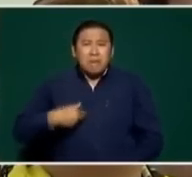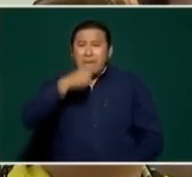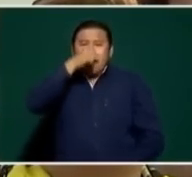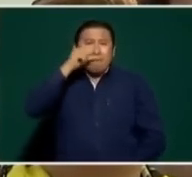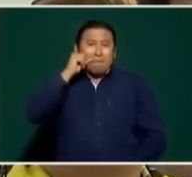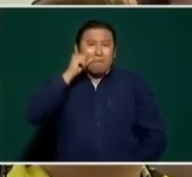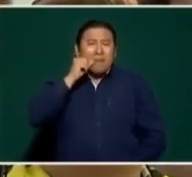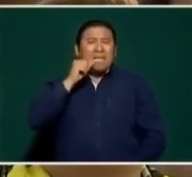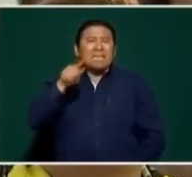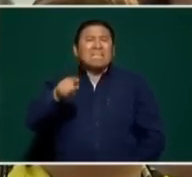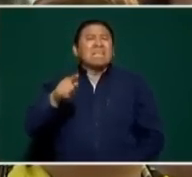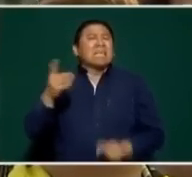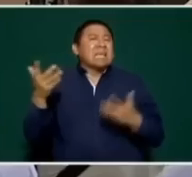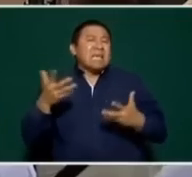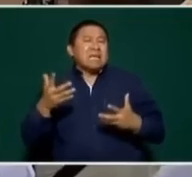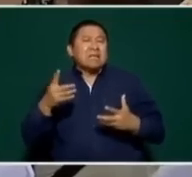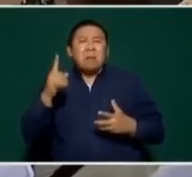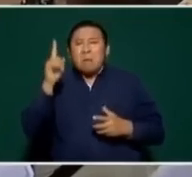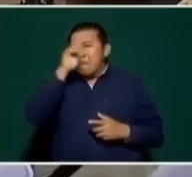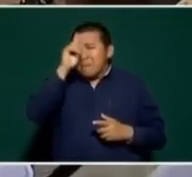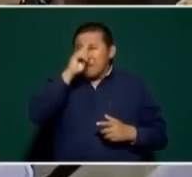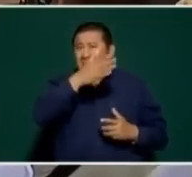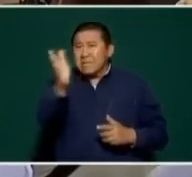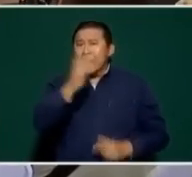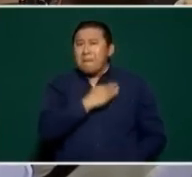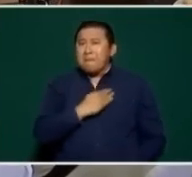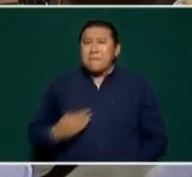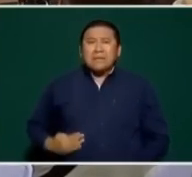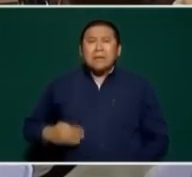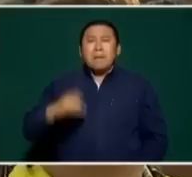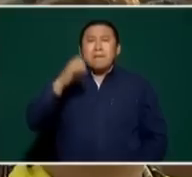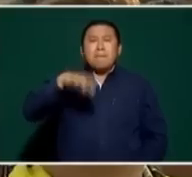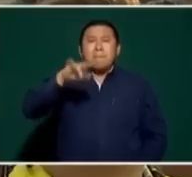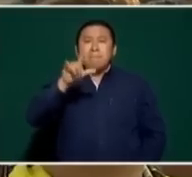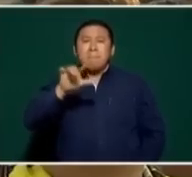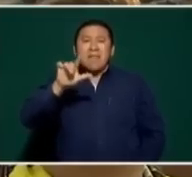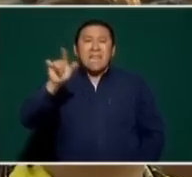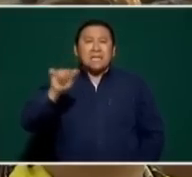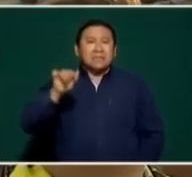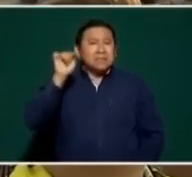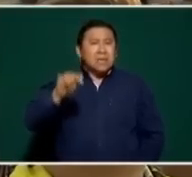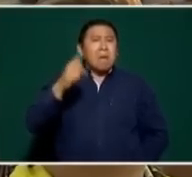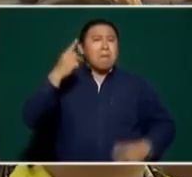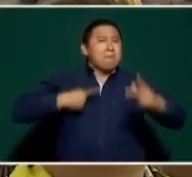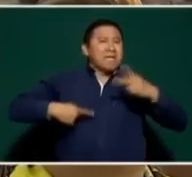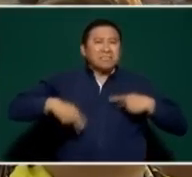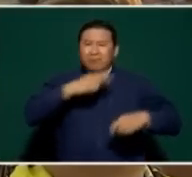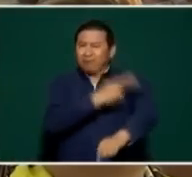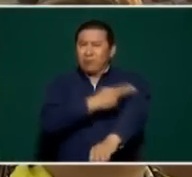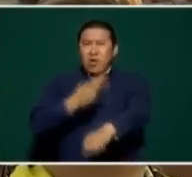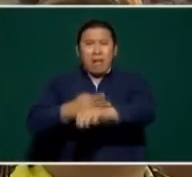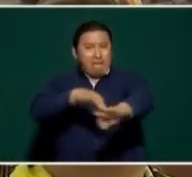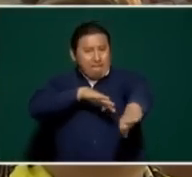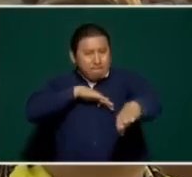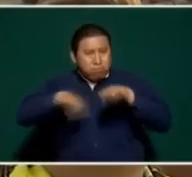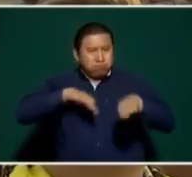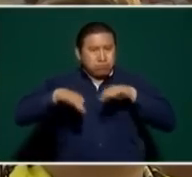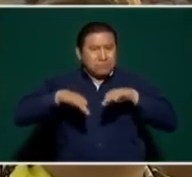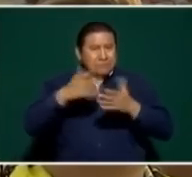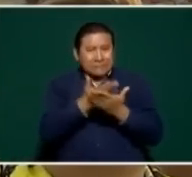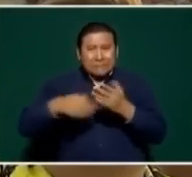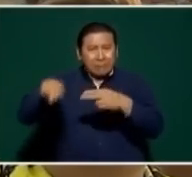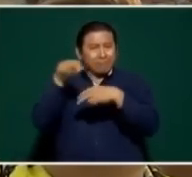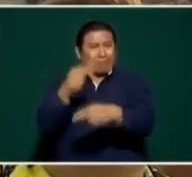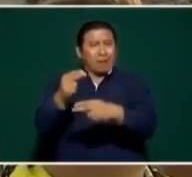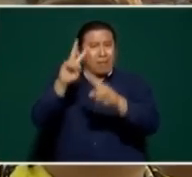Juárez. ¿Qué le podría usted sugerir a la presidente Mara Lezama, que es una persona honesta y trabajadora, con relación